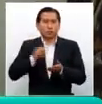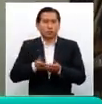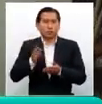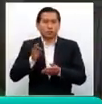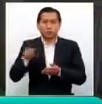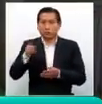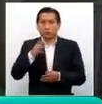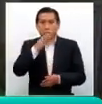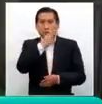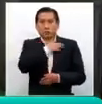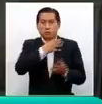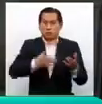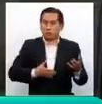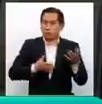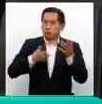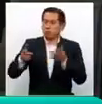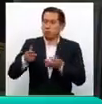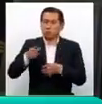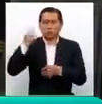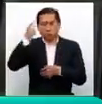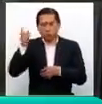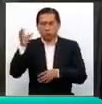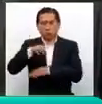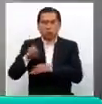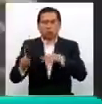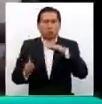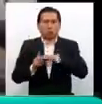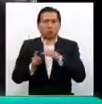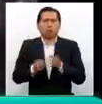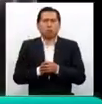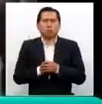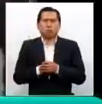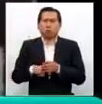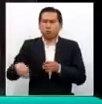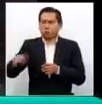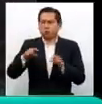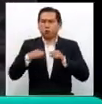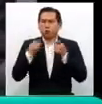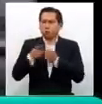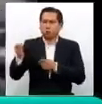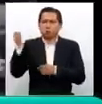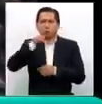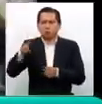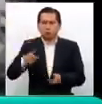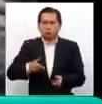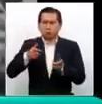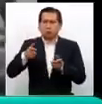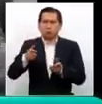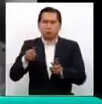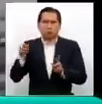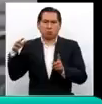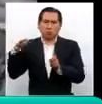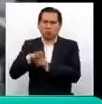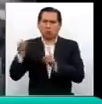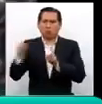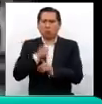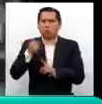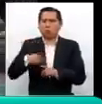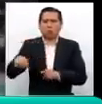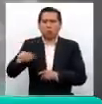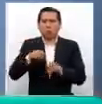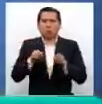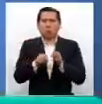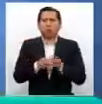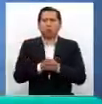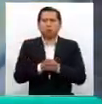le entregaban el poder a un gobierno de facto. Grupos paraestatales asumían acciones de reprimir a otros